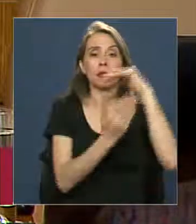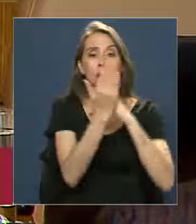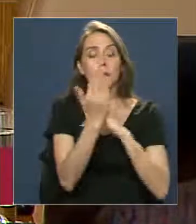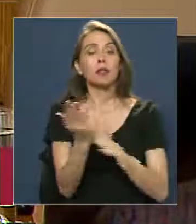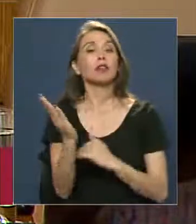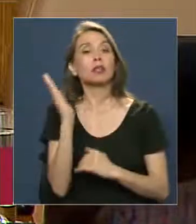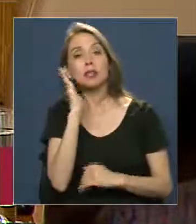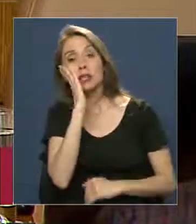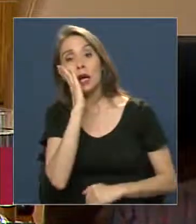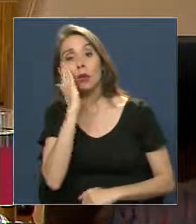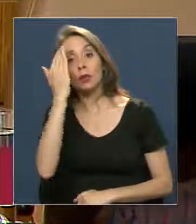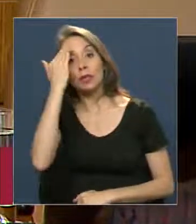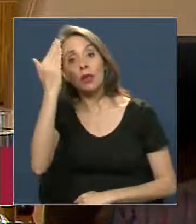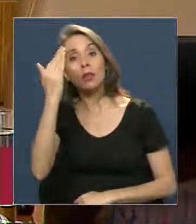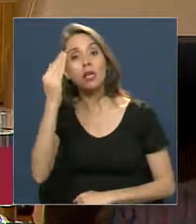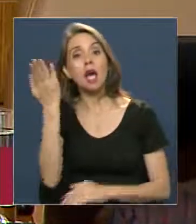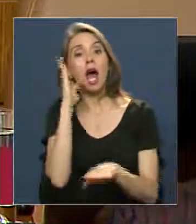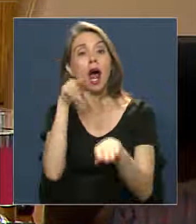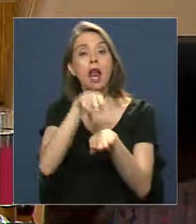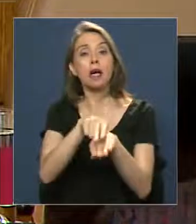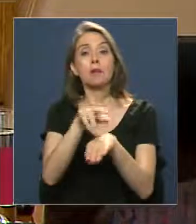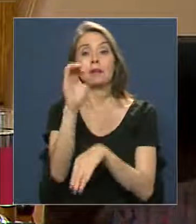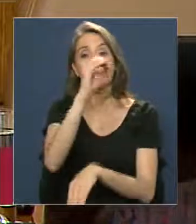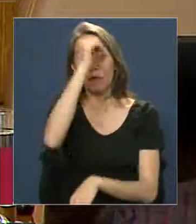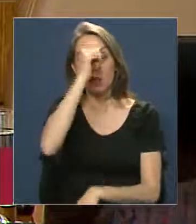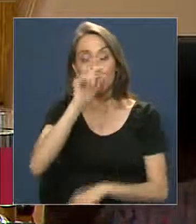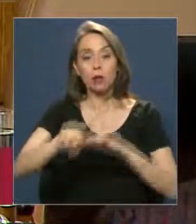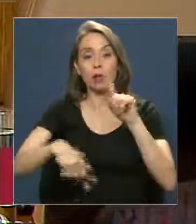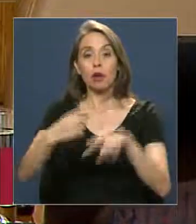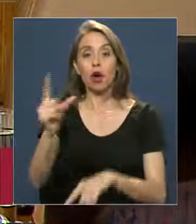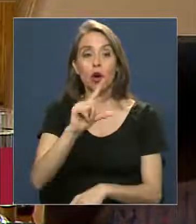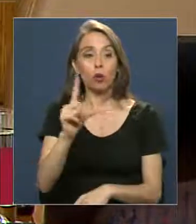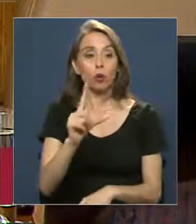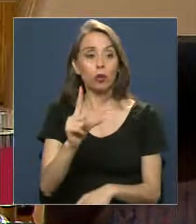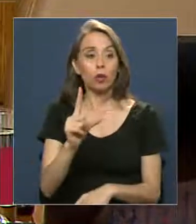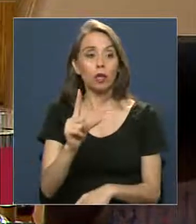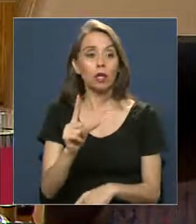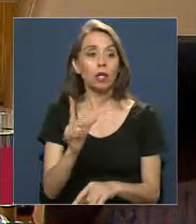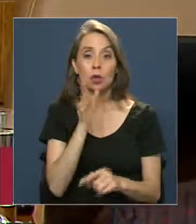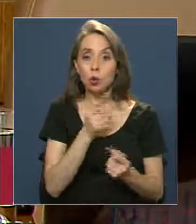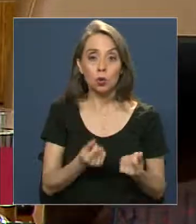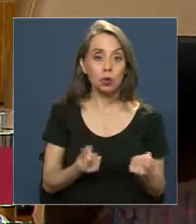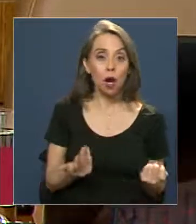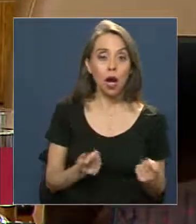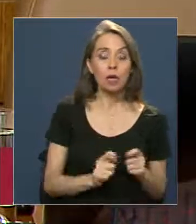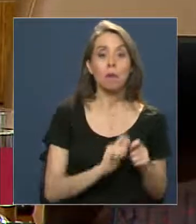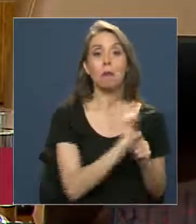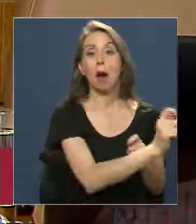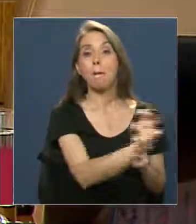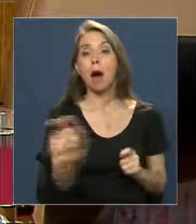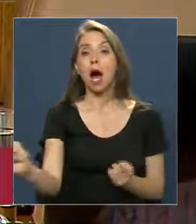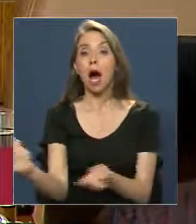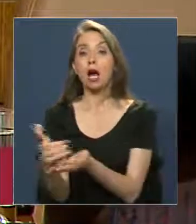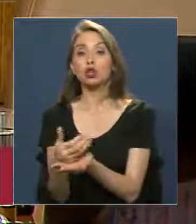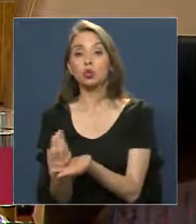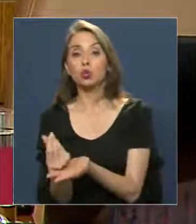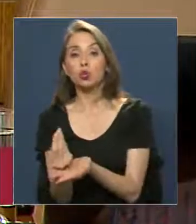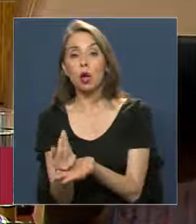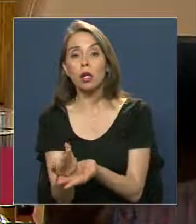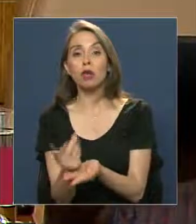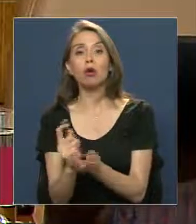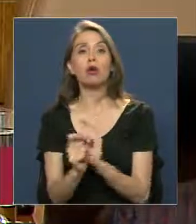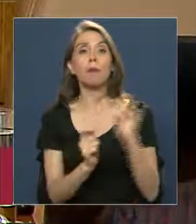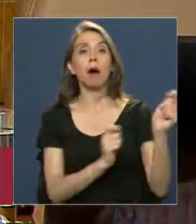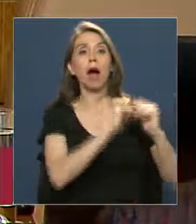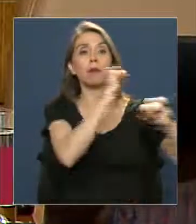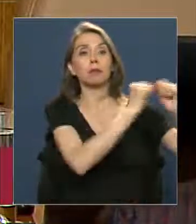los días sábado y domingo sabiendo muy bien que el día lunes probablemente no van a tener los recursos para pagar los sueldos, para pagar a los proveedores,